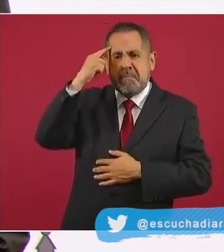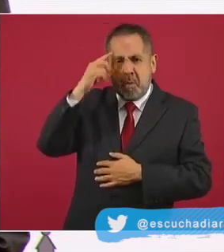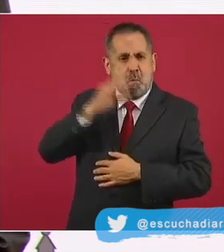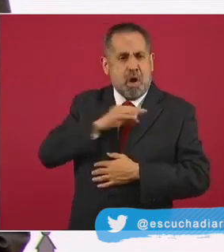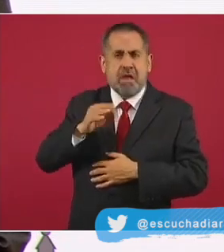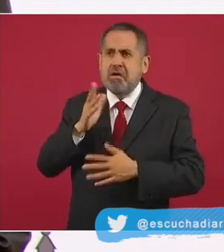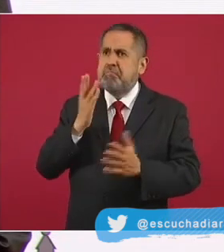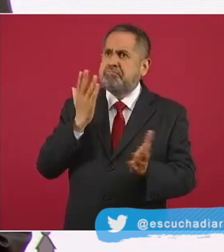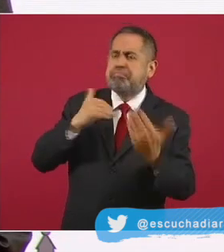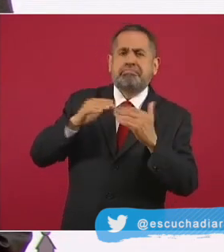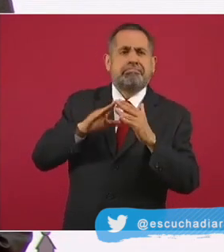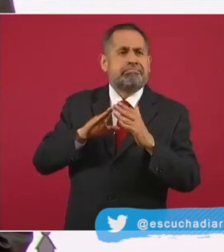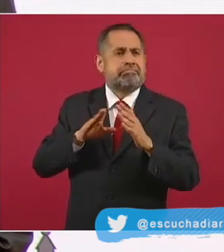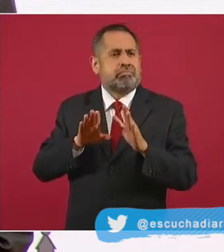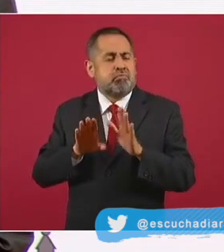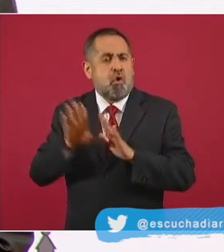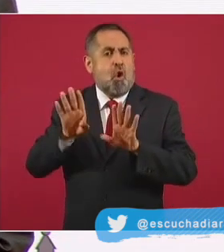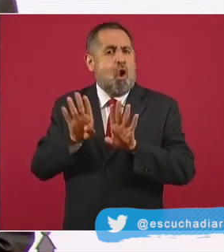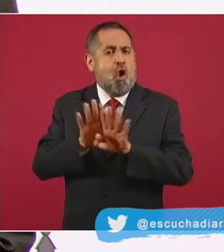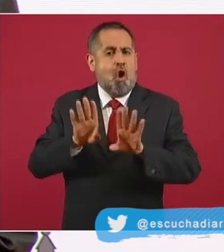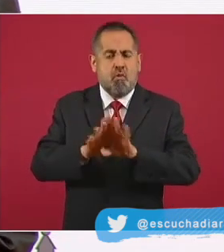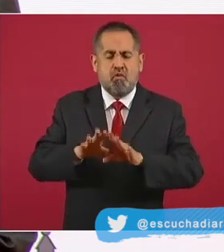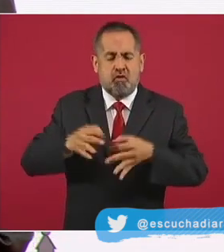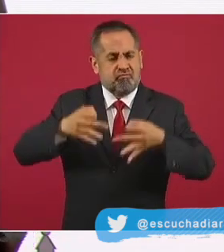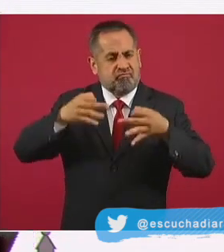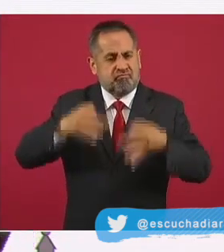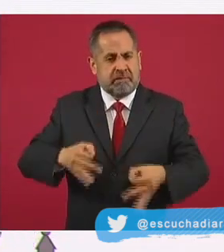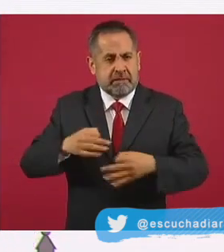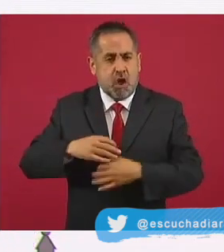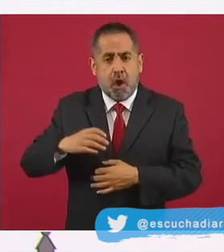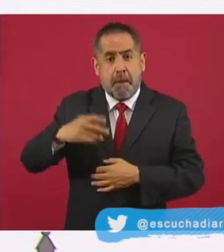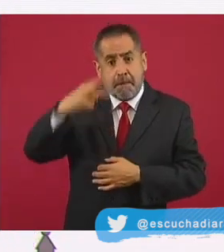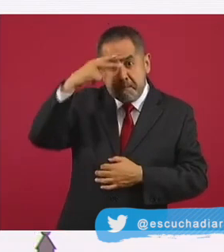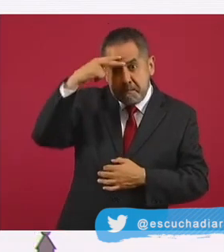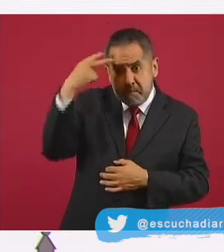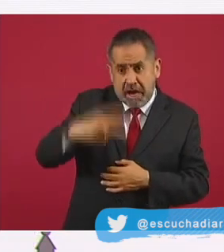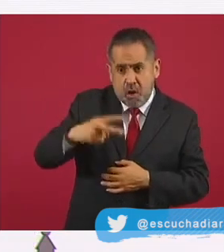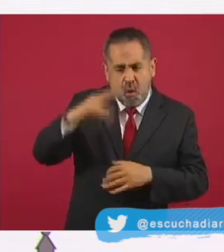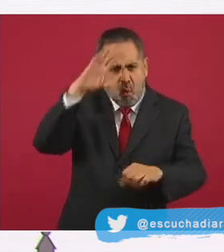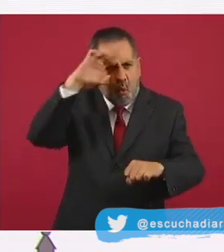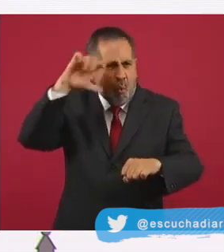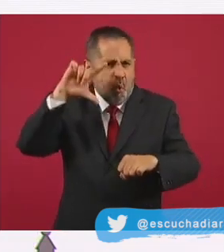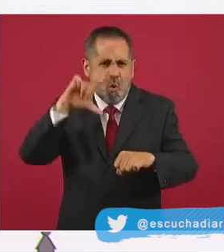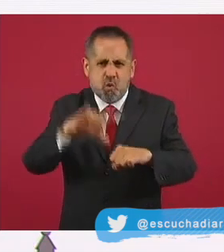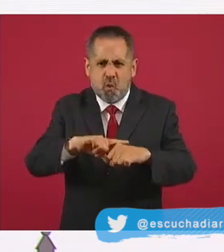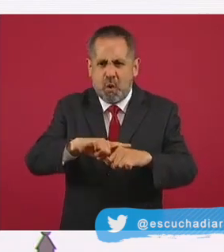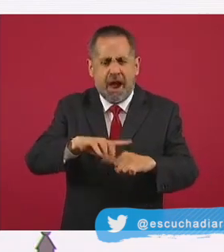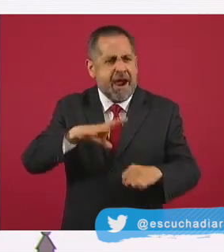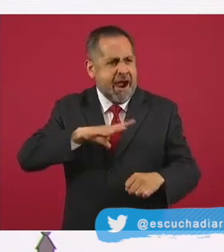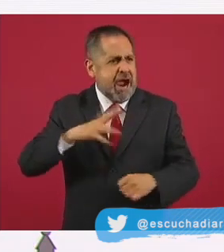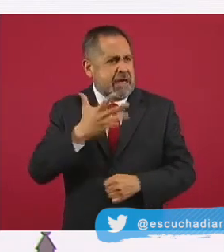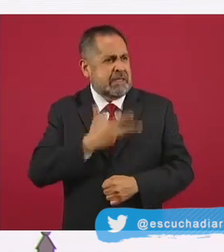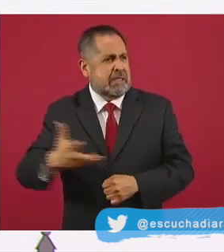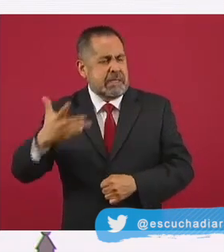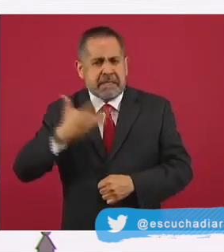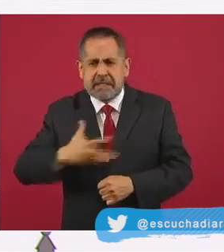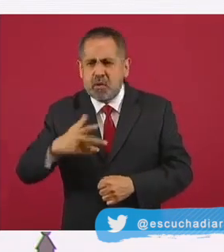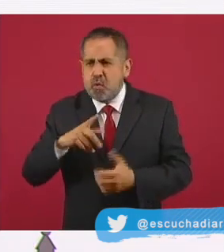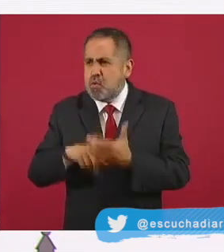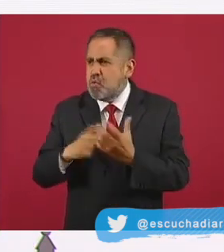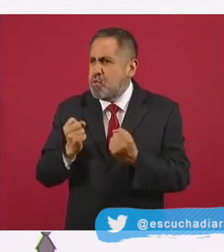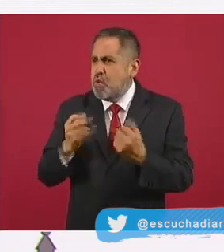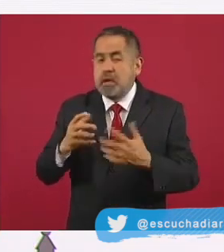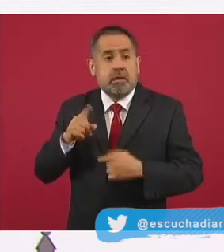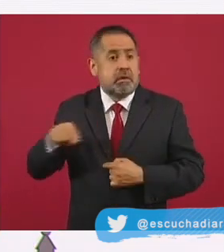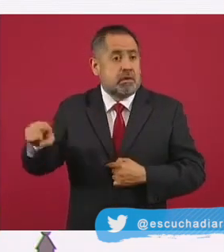población, aquilatando la grandeza cultural de México y recogiendo los sentimientos de la gente